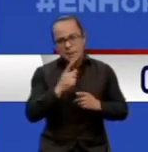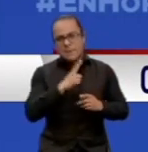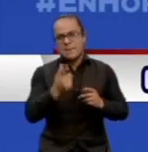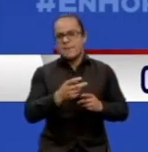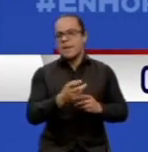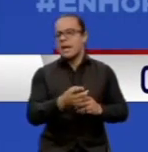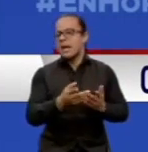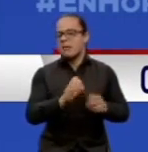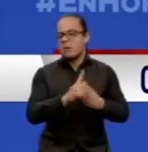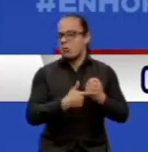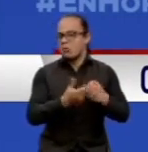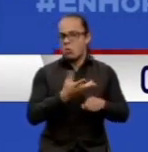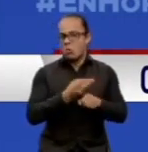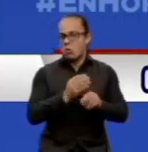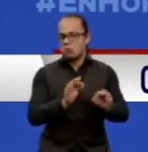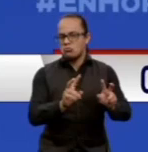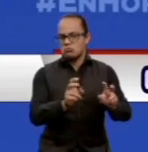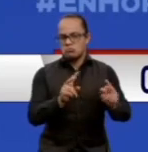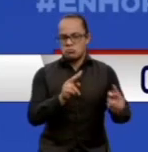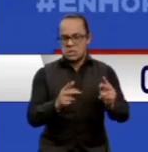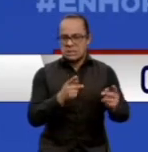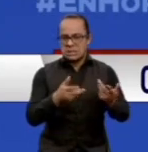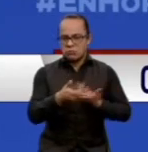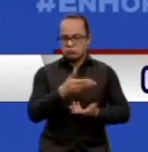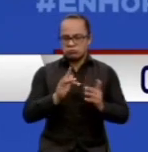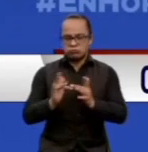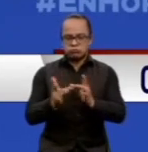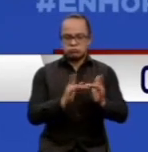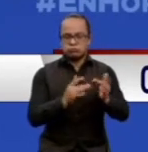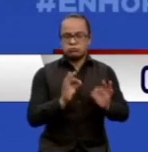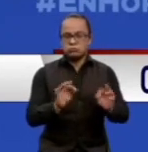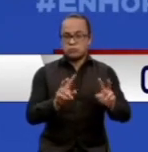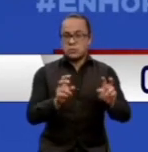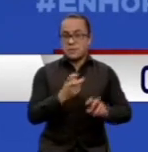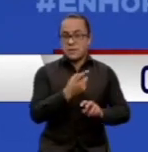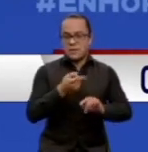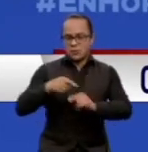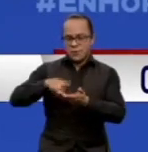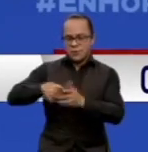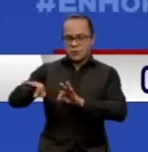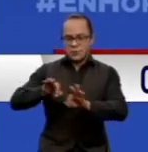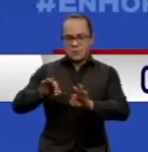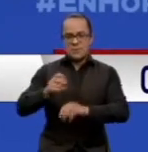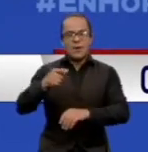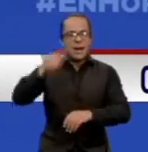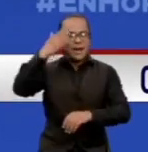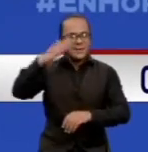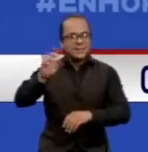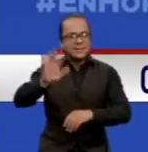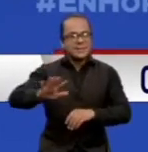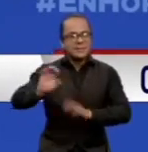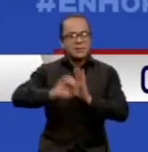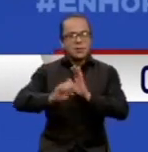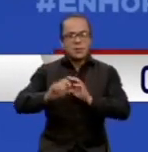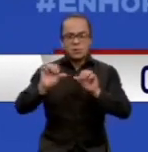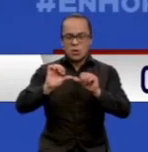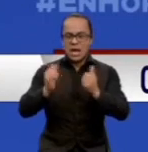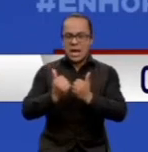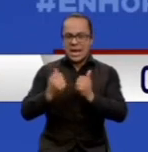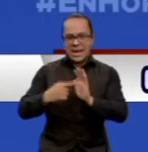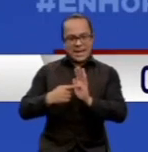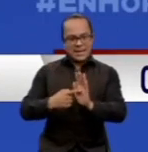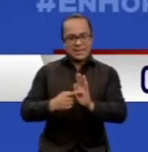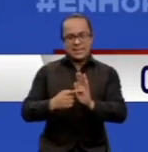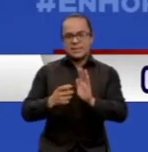abre la puerta de tu casa, ¿no? Esto, cuando tú estás en una empresa, nunca va a faltar que el área de